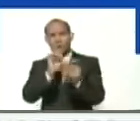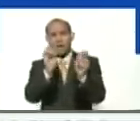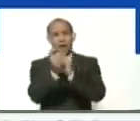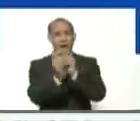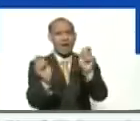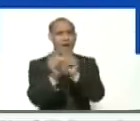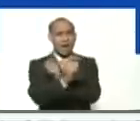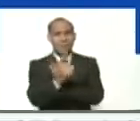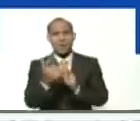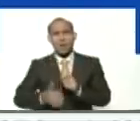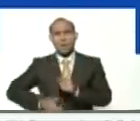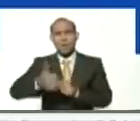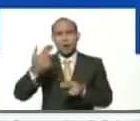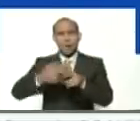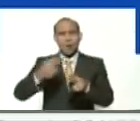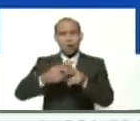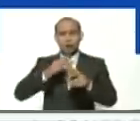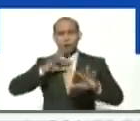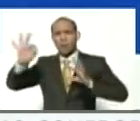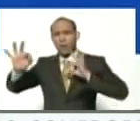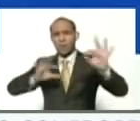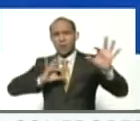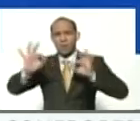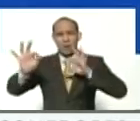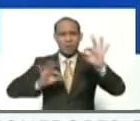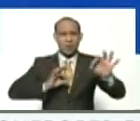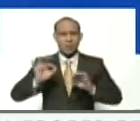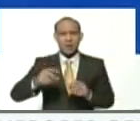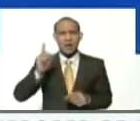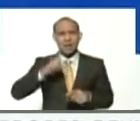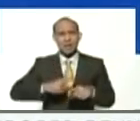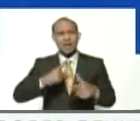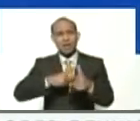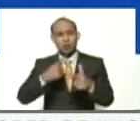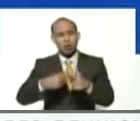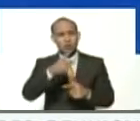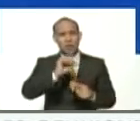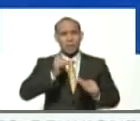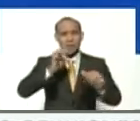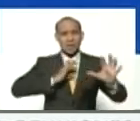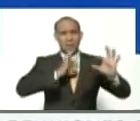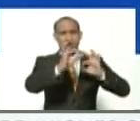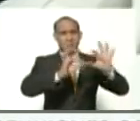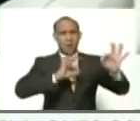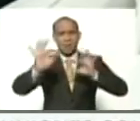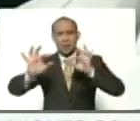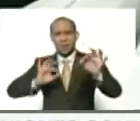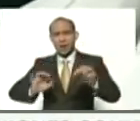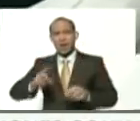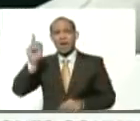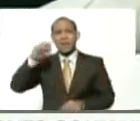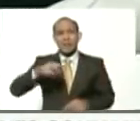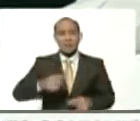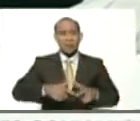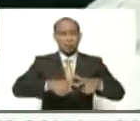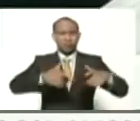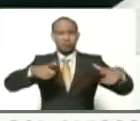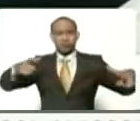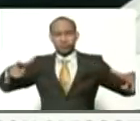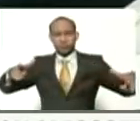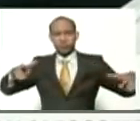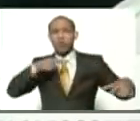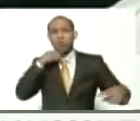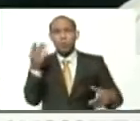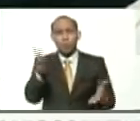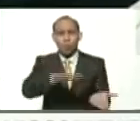tasa de contagio y una mutación que al multiplicar la tasa de contagio multiplica también la tasa de